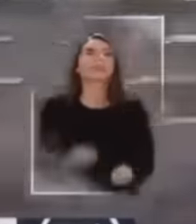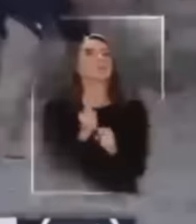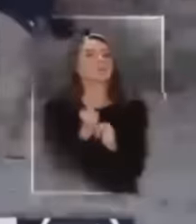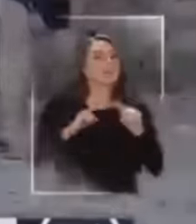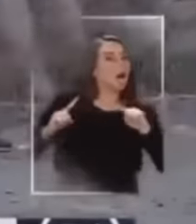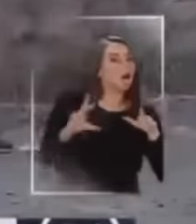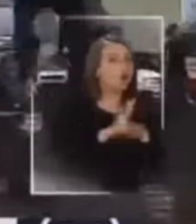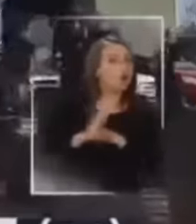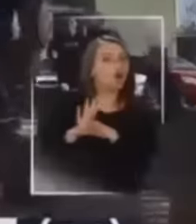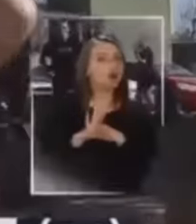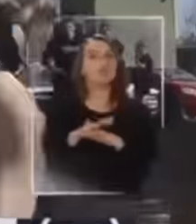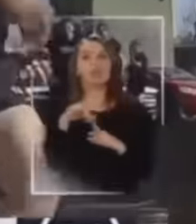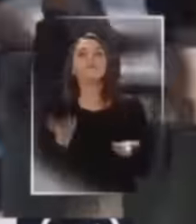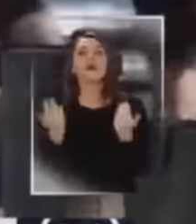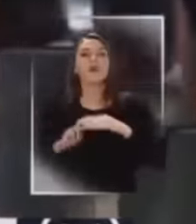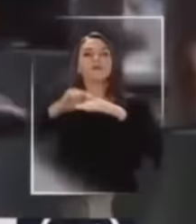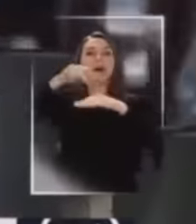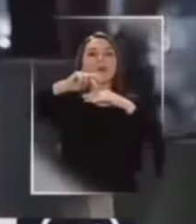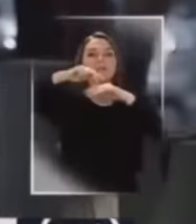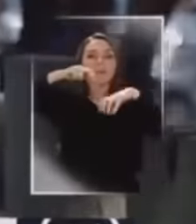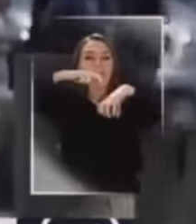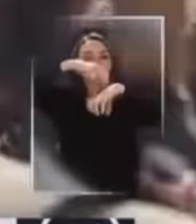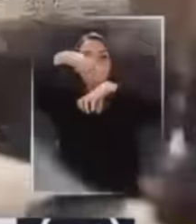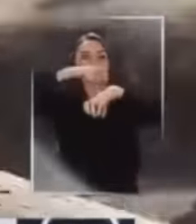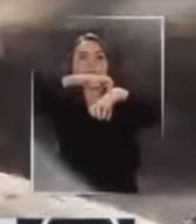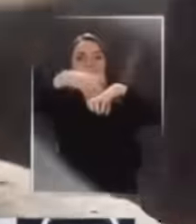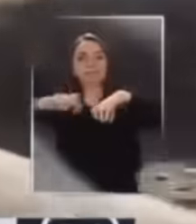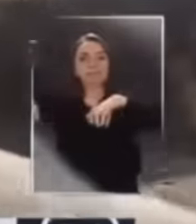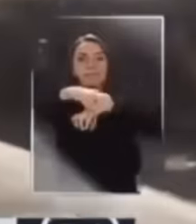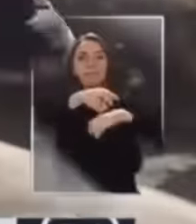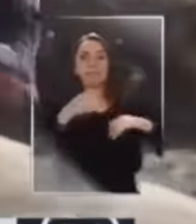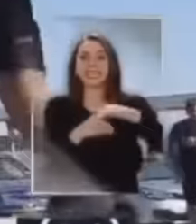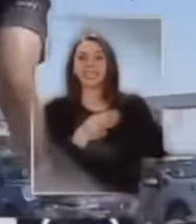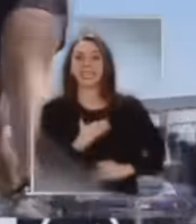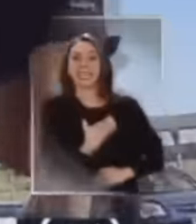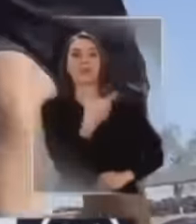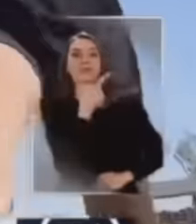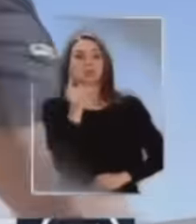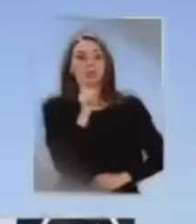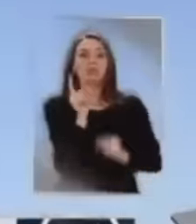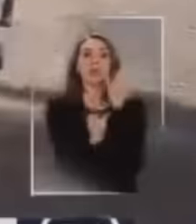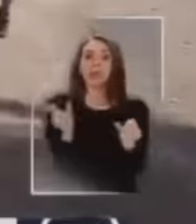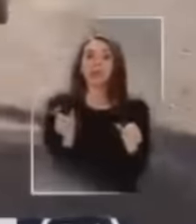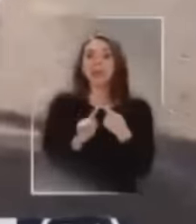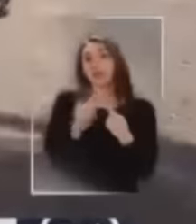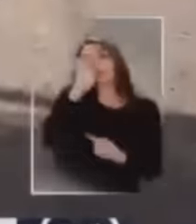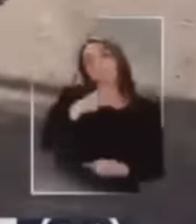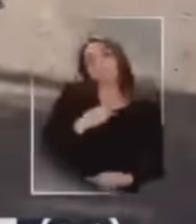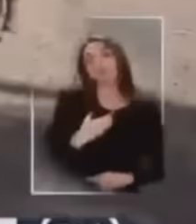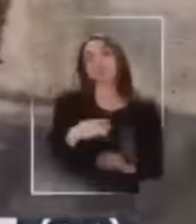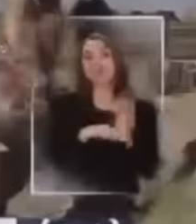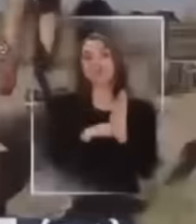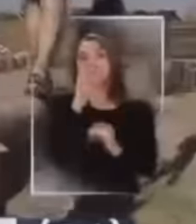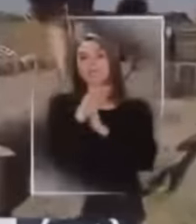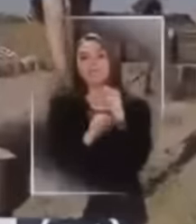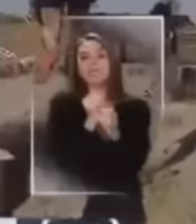coordinado. Potencia. Eso es, vamos arriba, vamos arriba. Dale, dale, dale, dale, dale. Entrar aquí no es fácil. Primero los postulantes deben tener como mínimo 3 años de